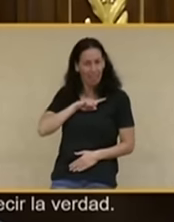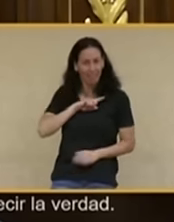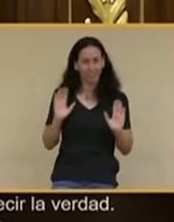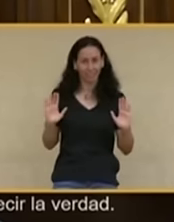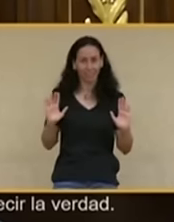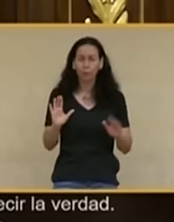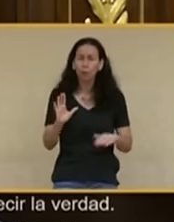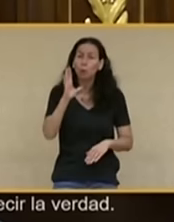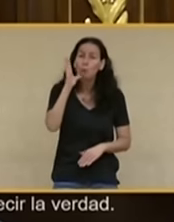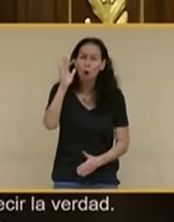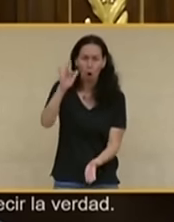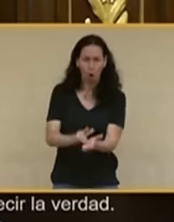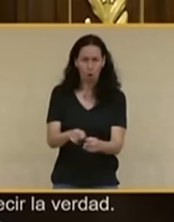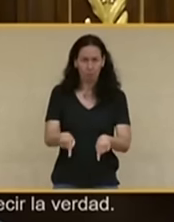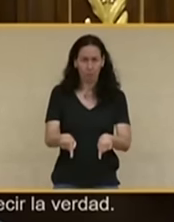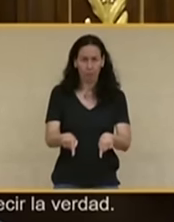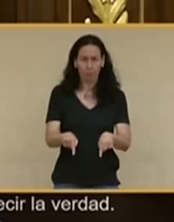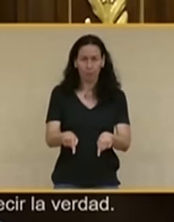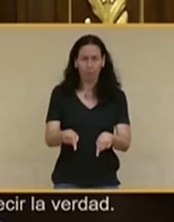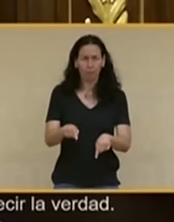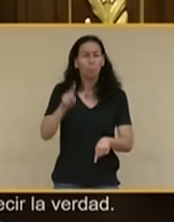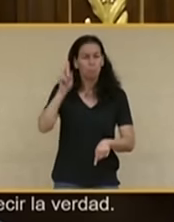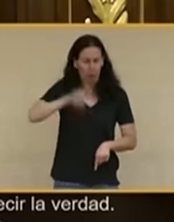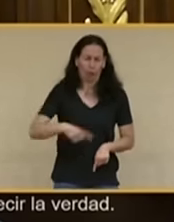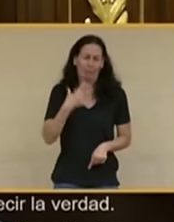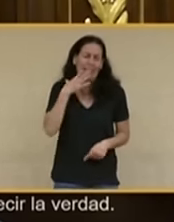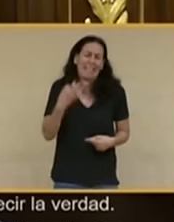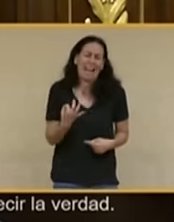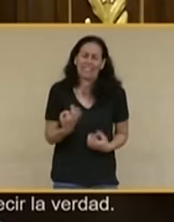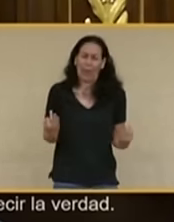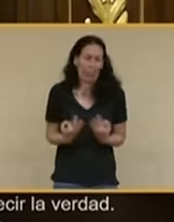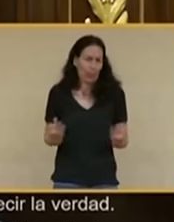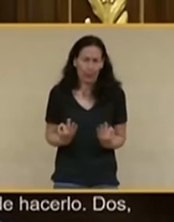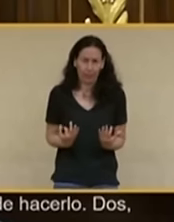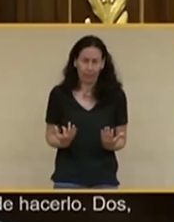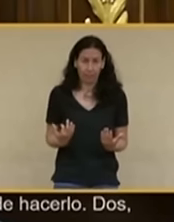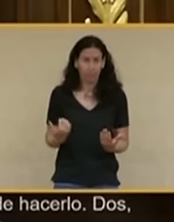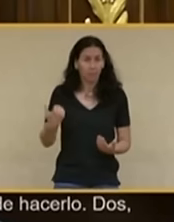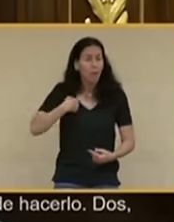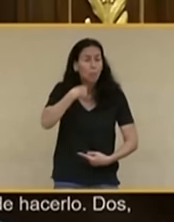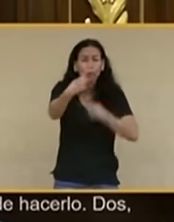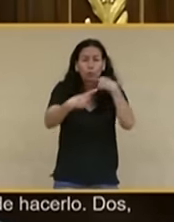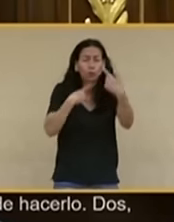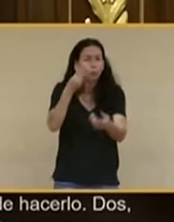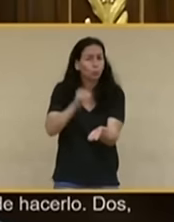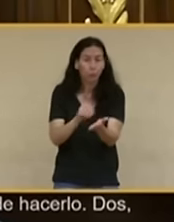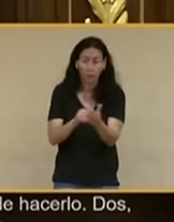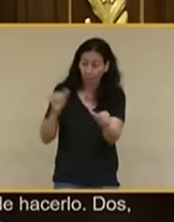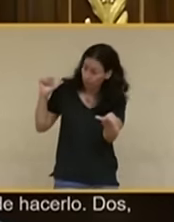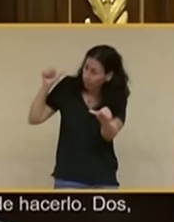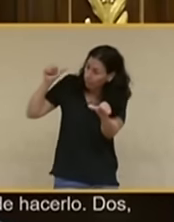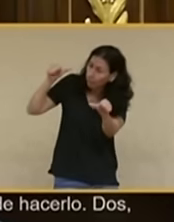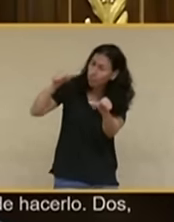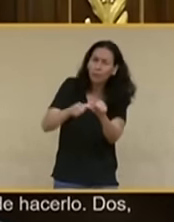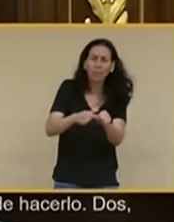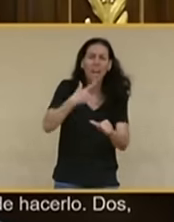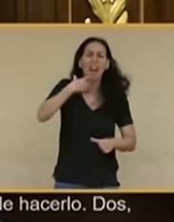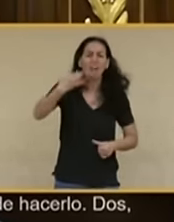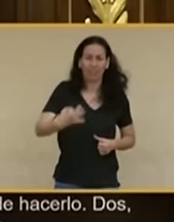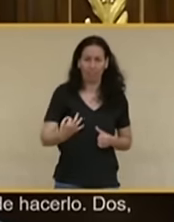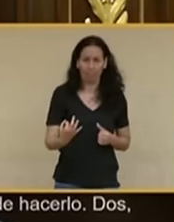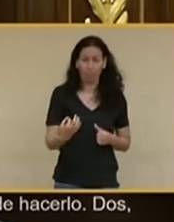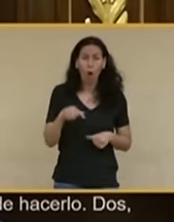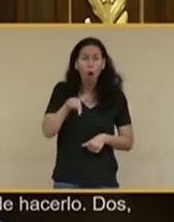Felicitémonos por lo de hoy, pero seamos realistas. Hemos dicho que siempre diremos la verdad. Lo de hoy no es un punto y